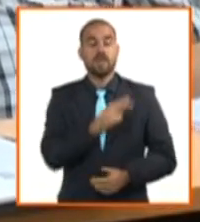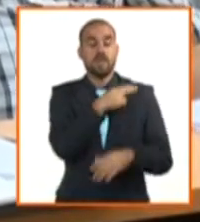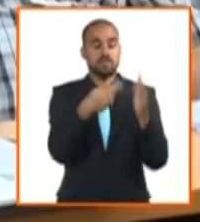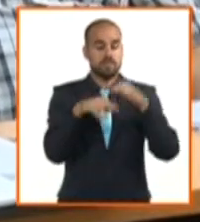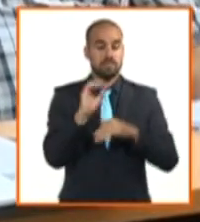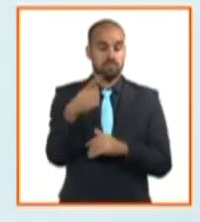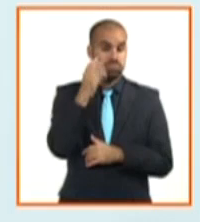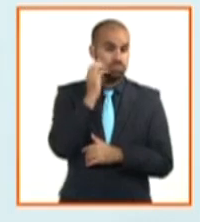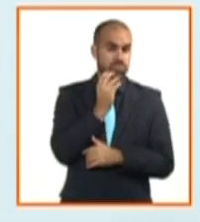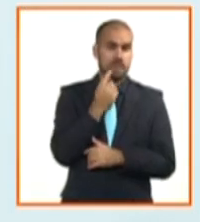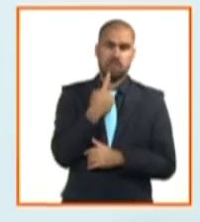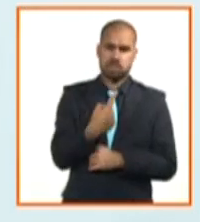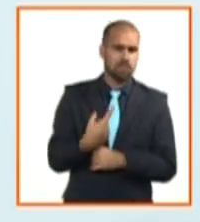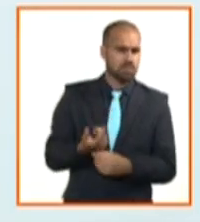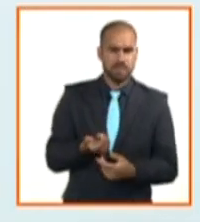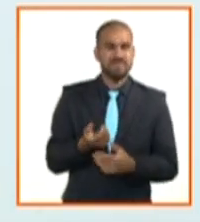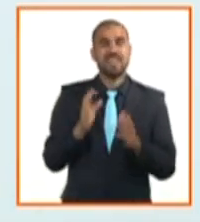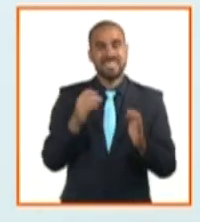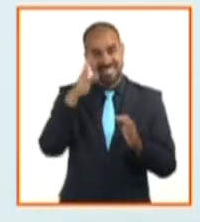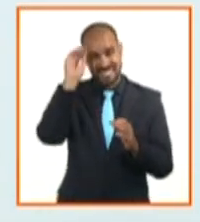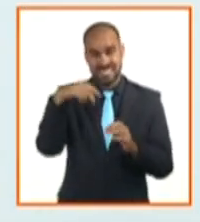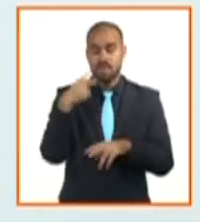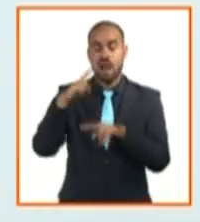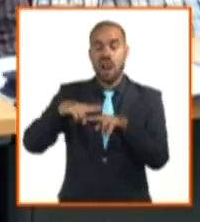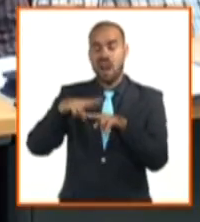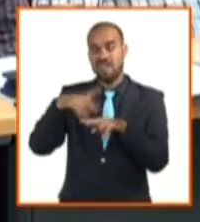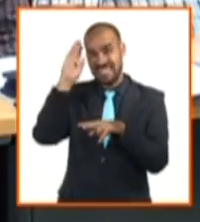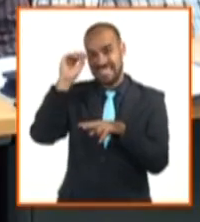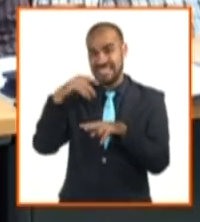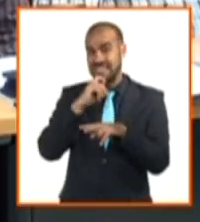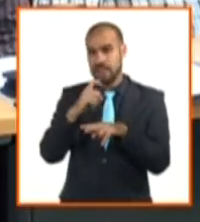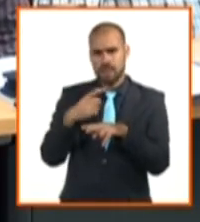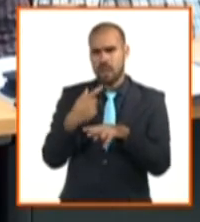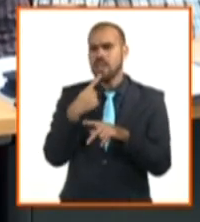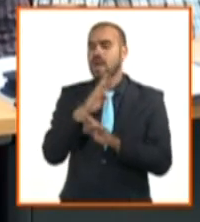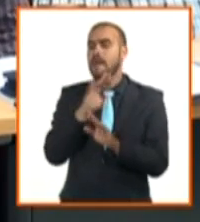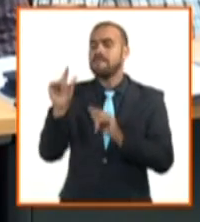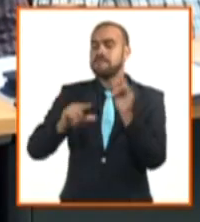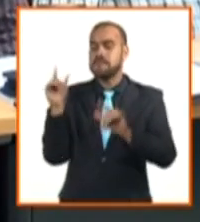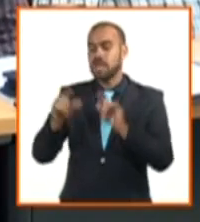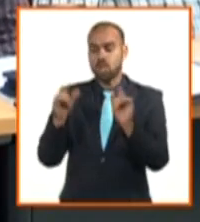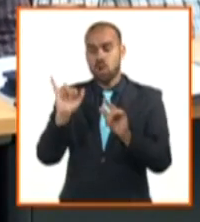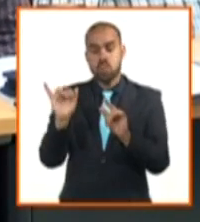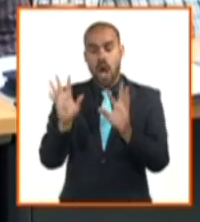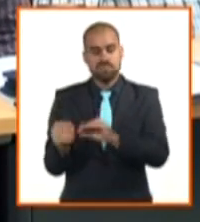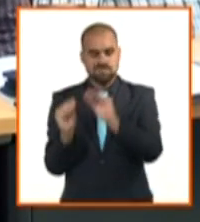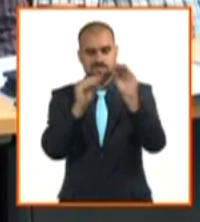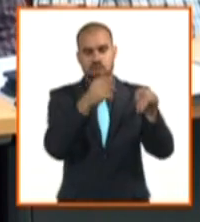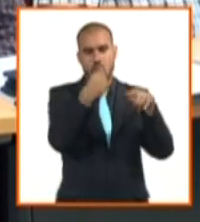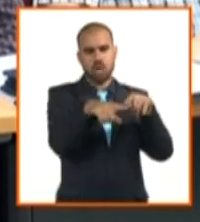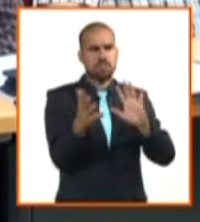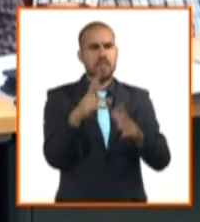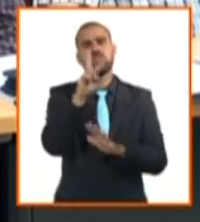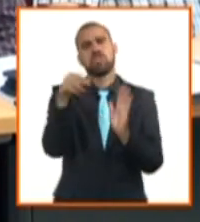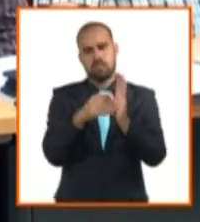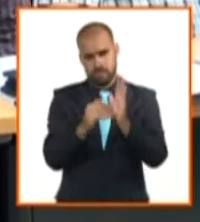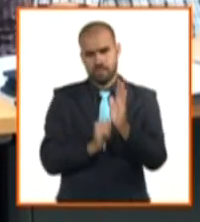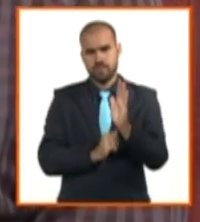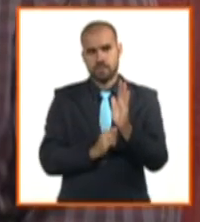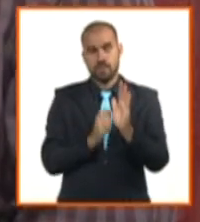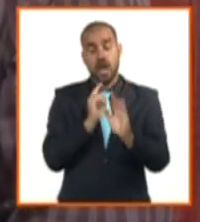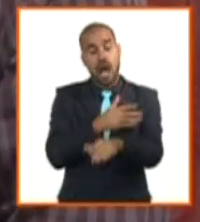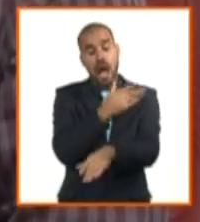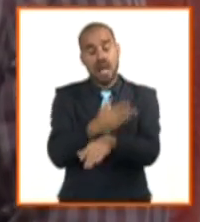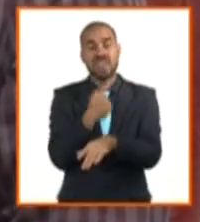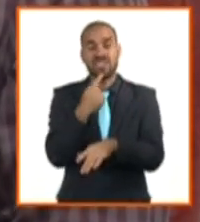referirse a la situación de la capital del país detalló que entre evacuados y autoevacuados son más de dos mil se reportan hasta el momento dijo 40